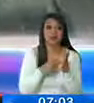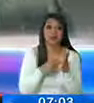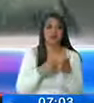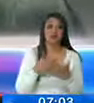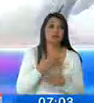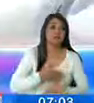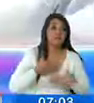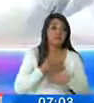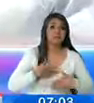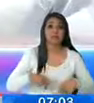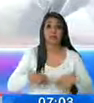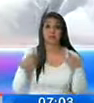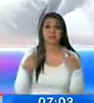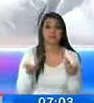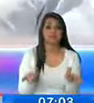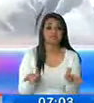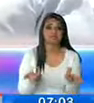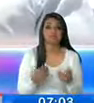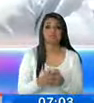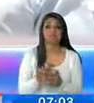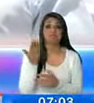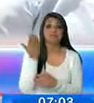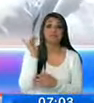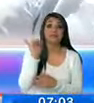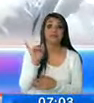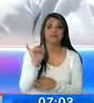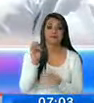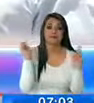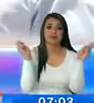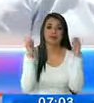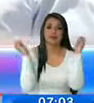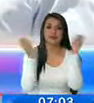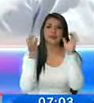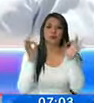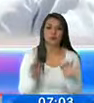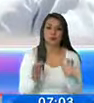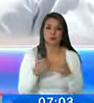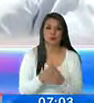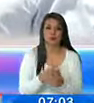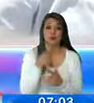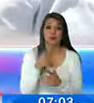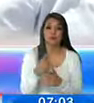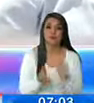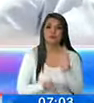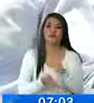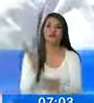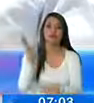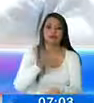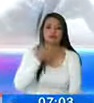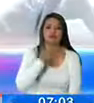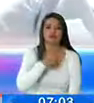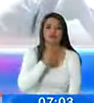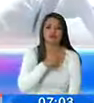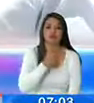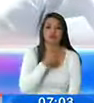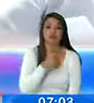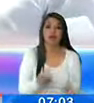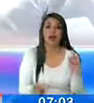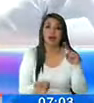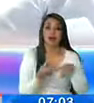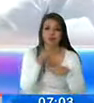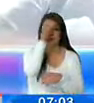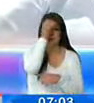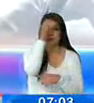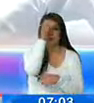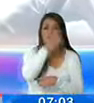nuevo día. Él ha estado en una fiesta el sábado y que se ha salido de nuevamente, está tomando hasta ahora. Legalmente, que hay mucha